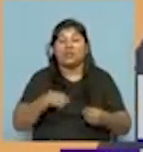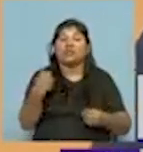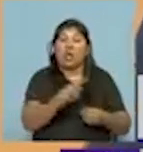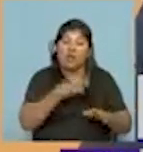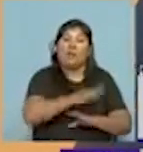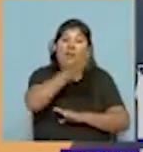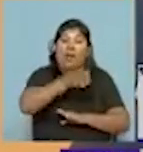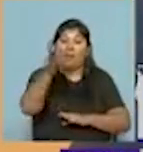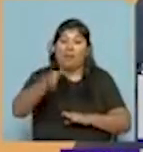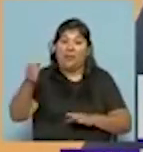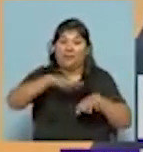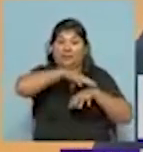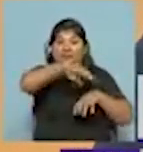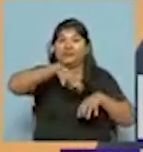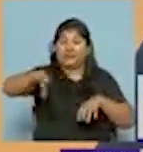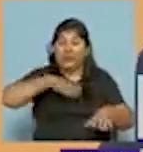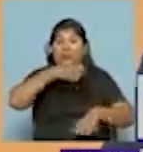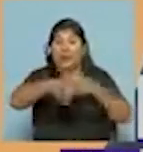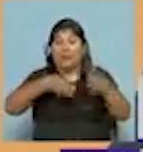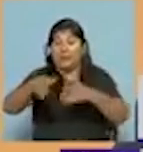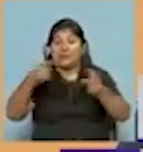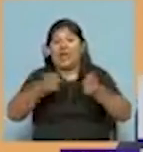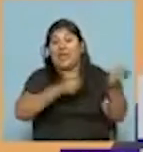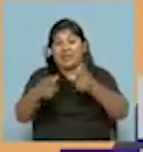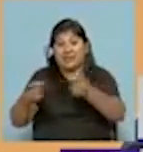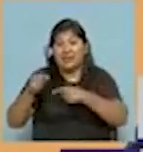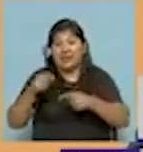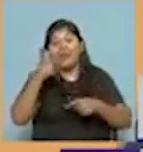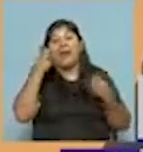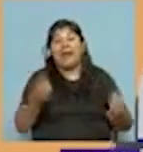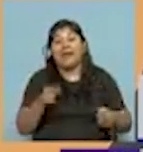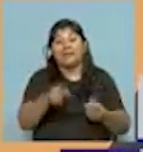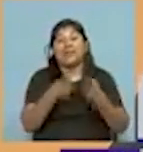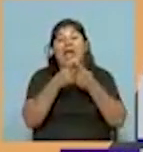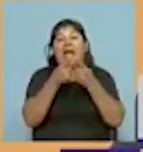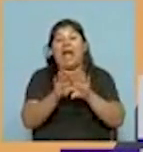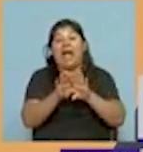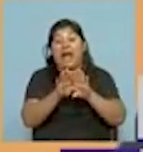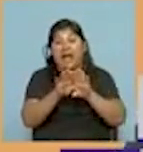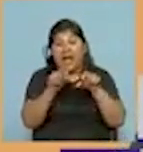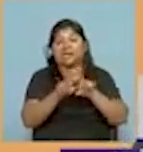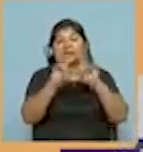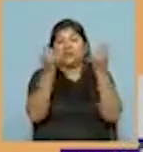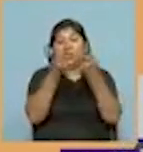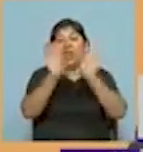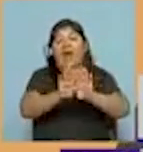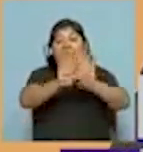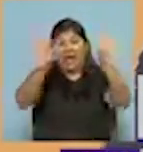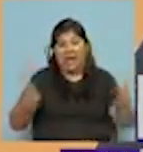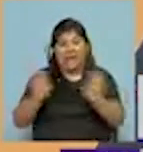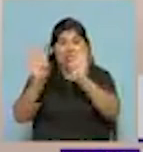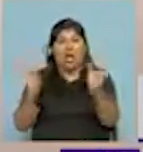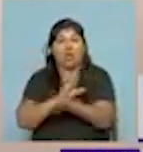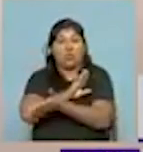barrios con el objetivo como te decía al principio de abrir dos o tres puntos más durante el año en otros barrios donde